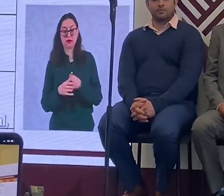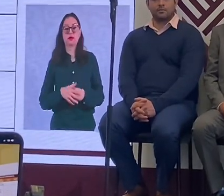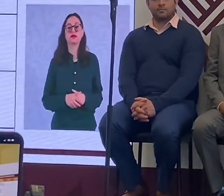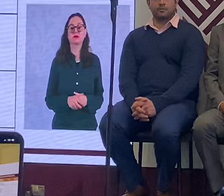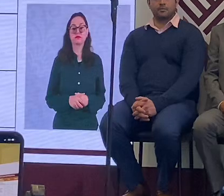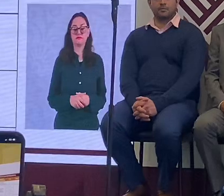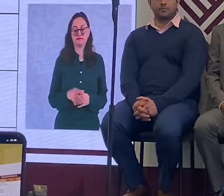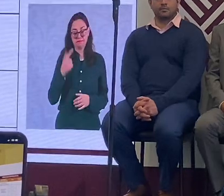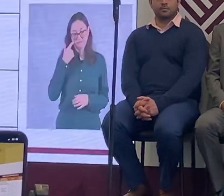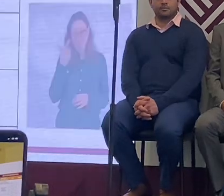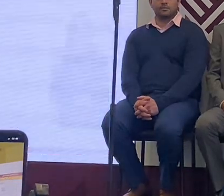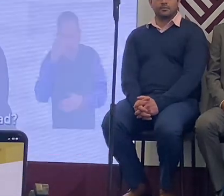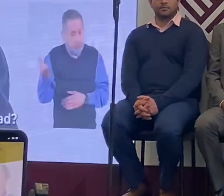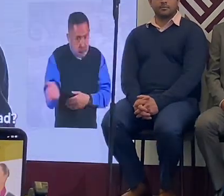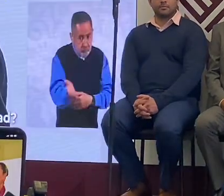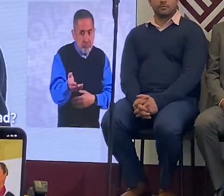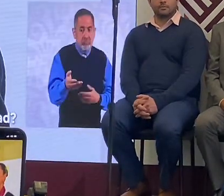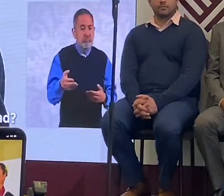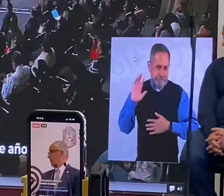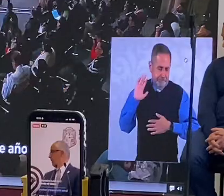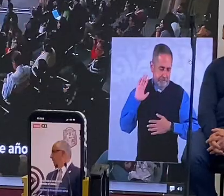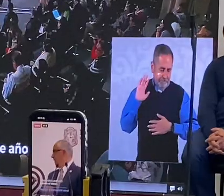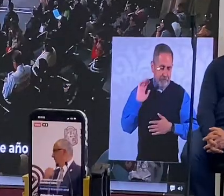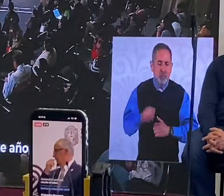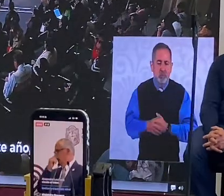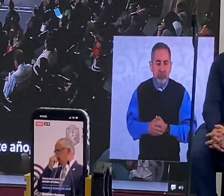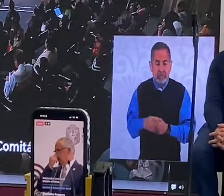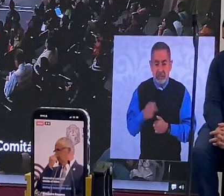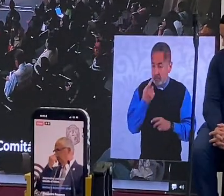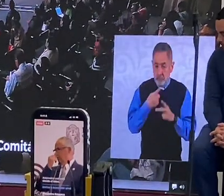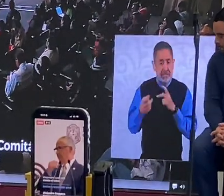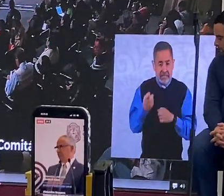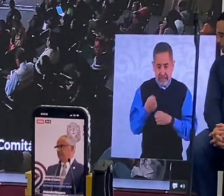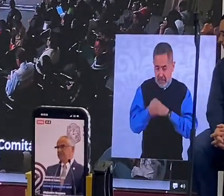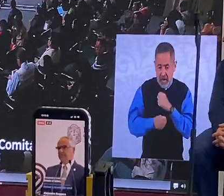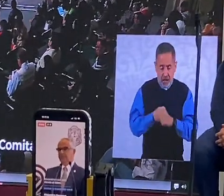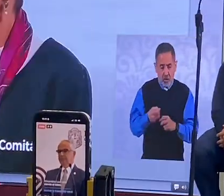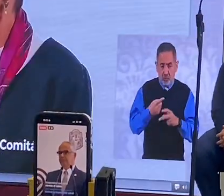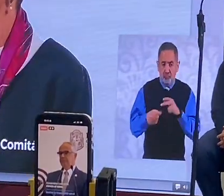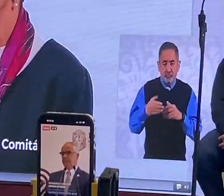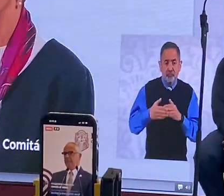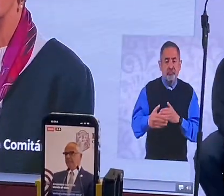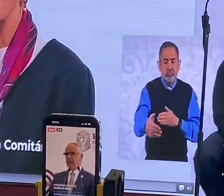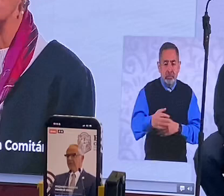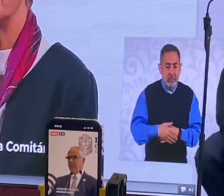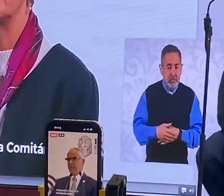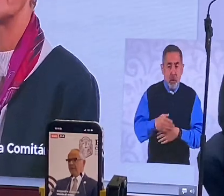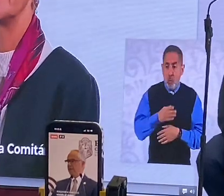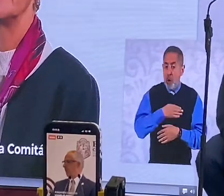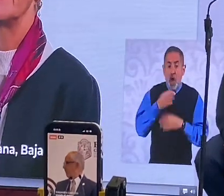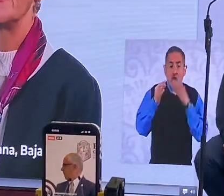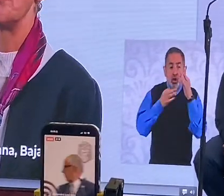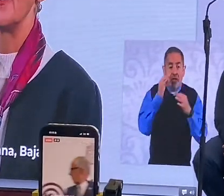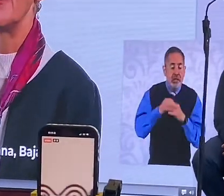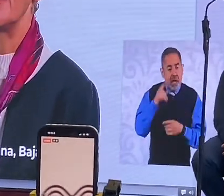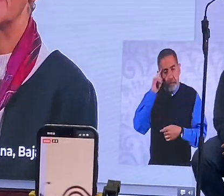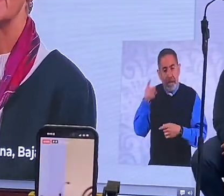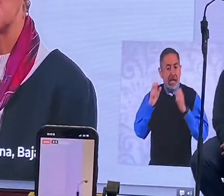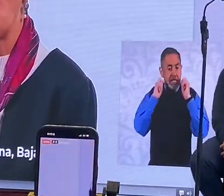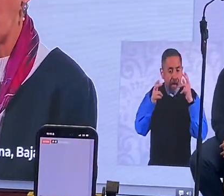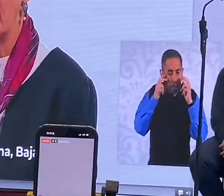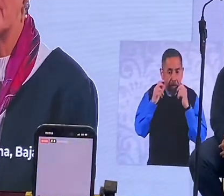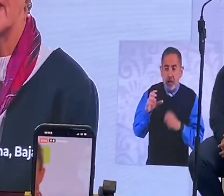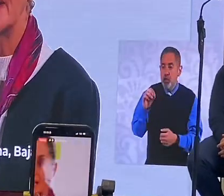más pobladas y necesitadas de servicios educativos, se beneficie enormemente de esta nueva oferta educativa. Alfredo Álvarez, quien ha